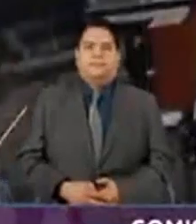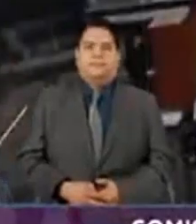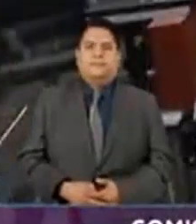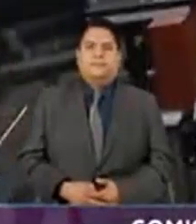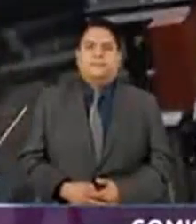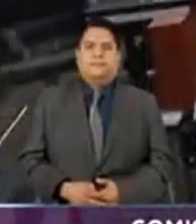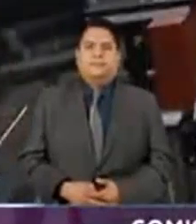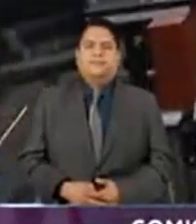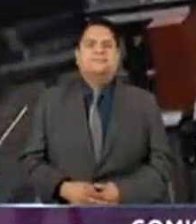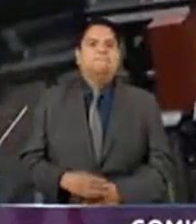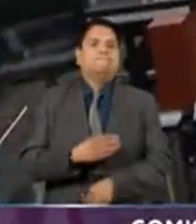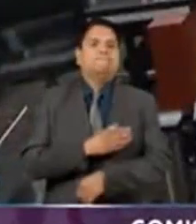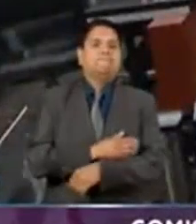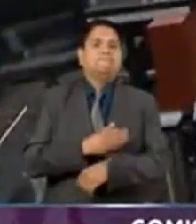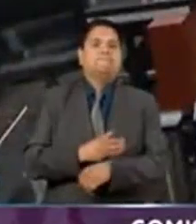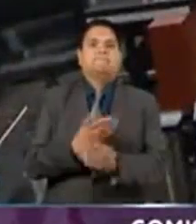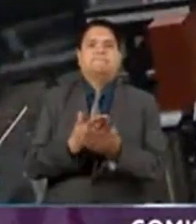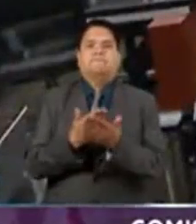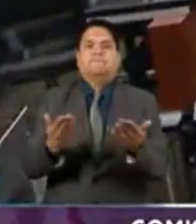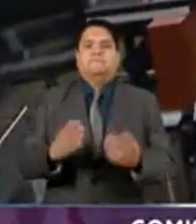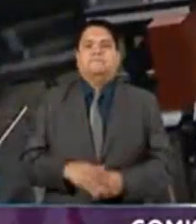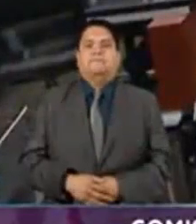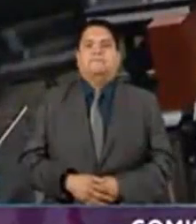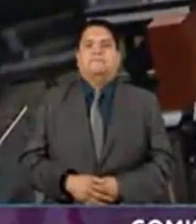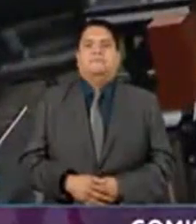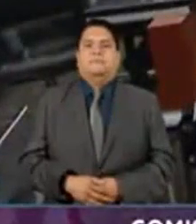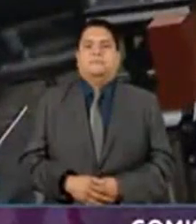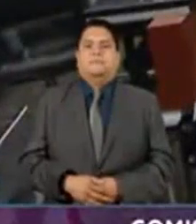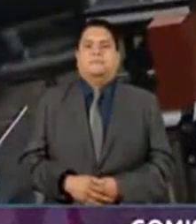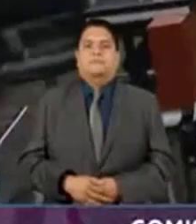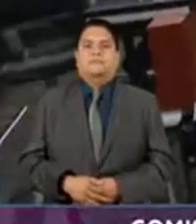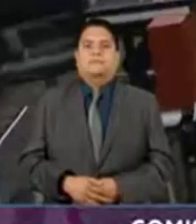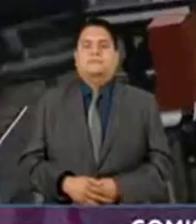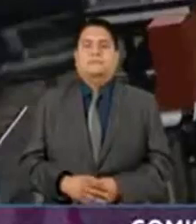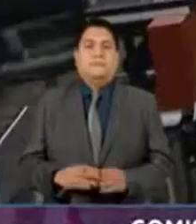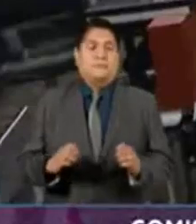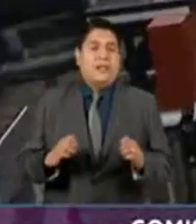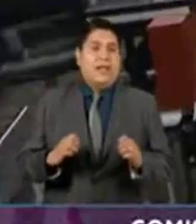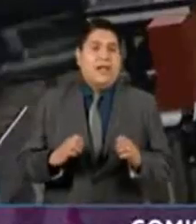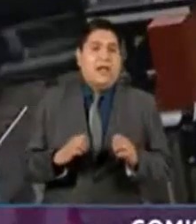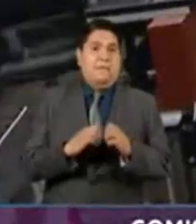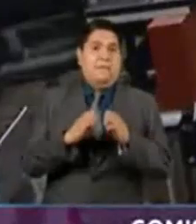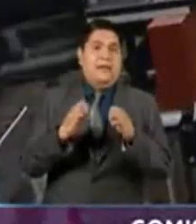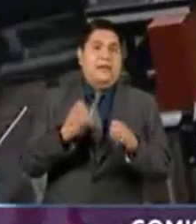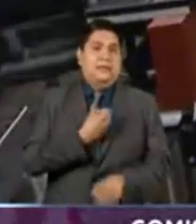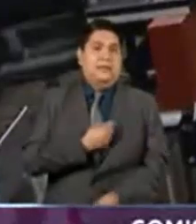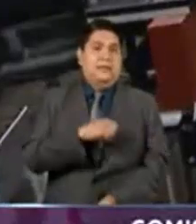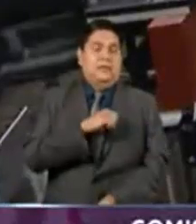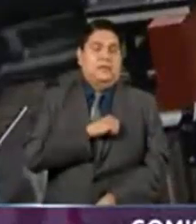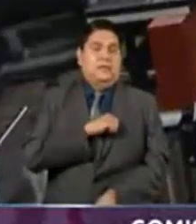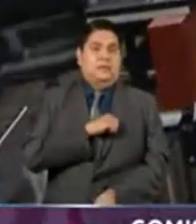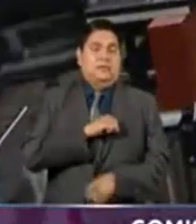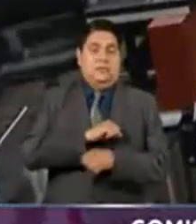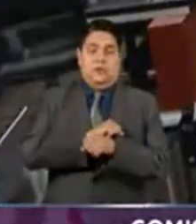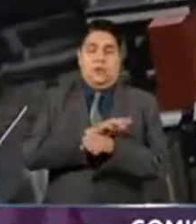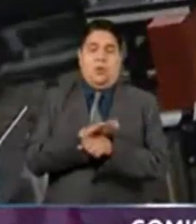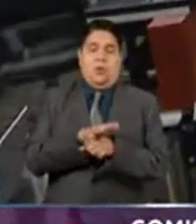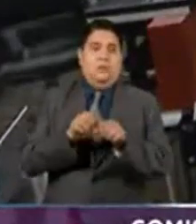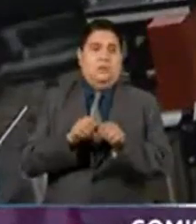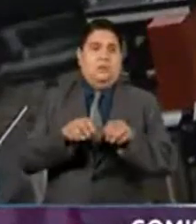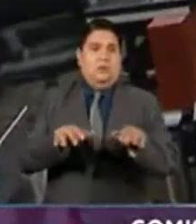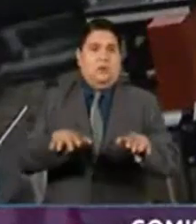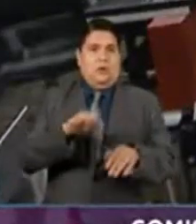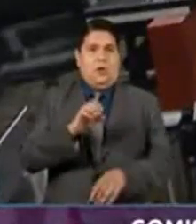Compañeras y compañeros, a poco más de un año de una crisis sanitaria que no cesa, nuestro país da cuenta